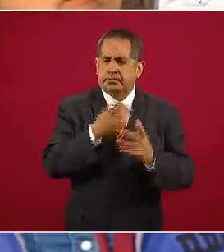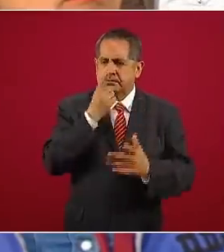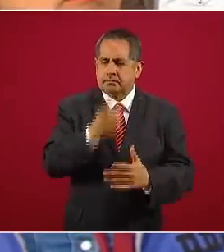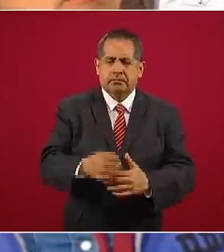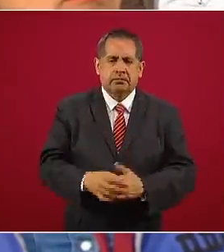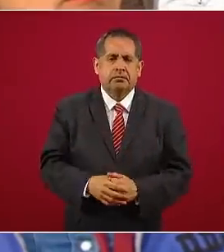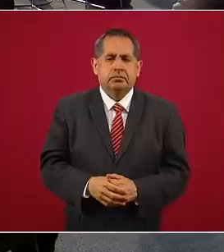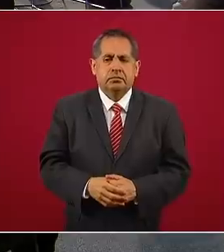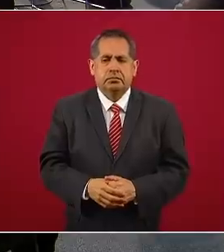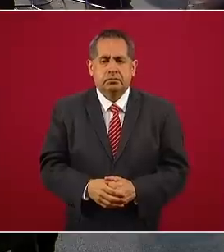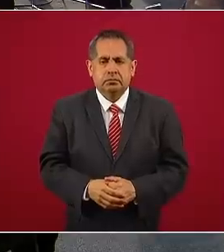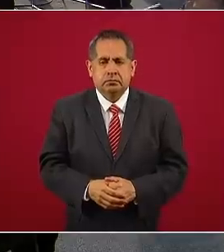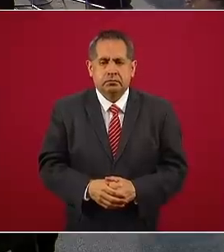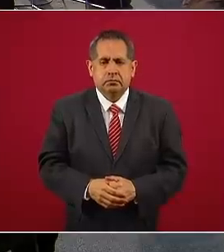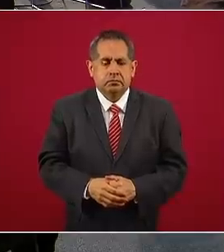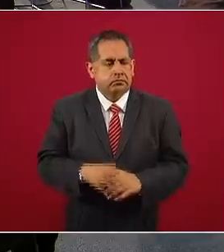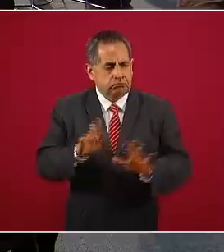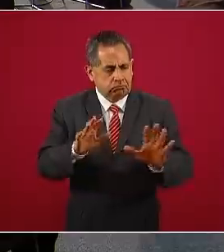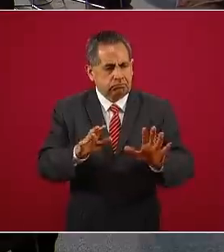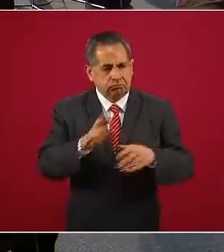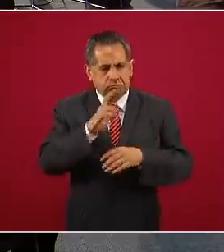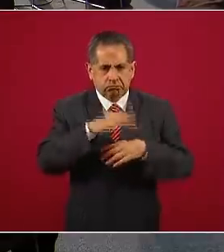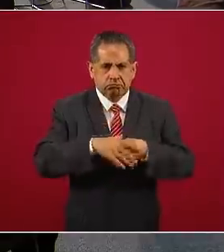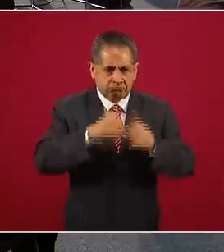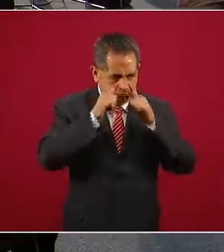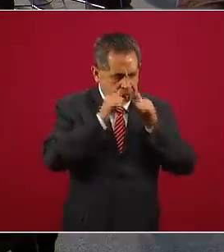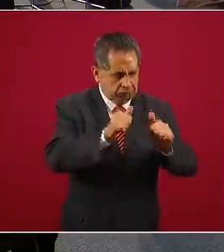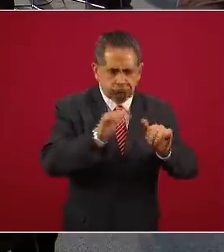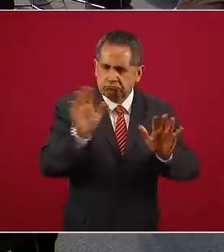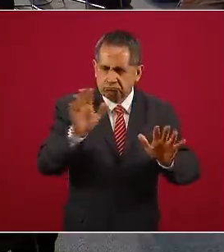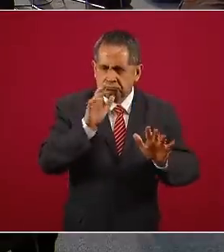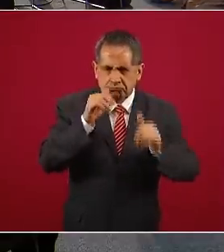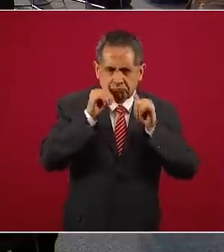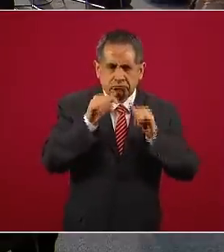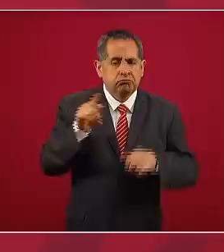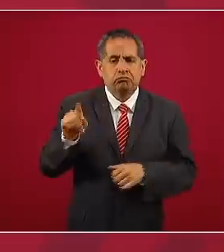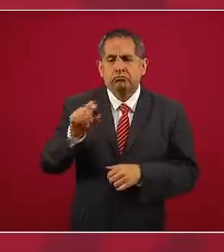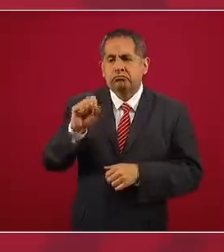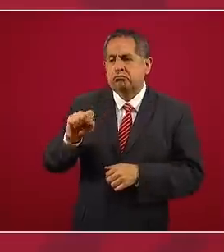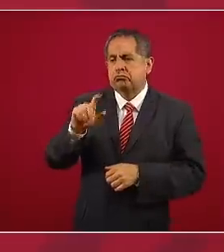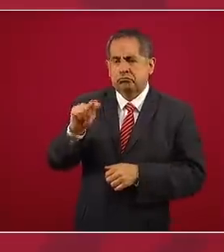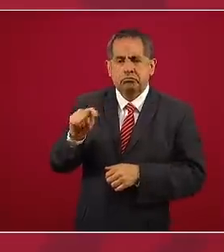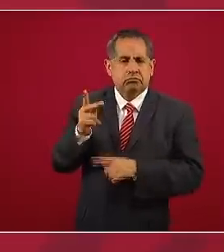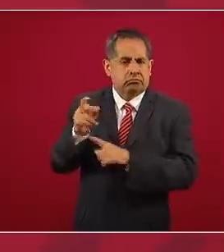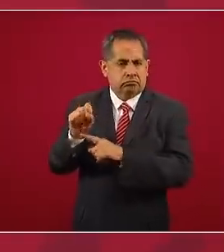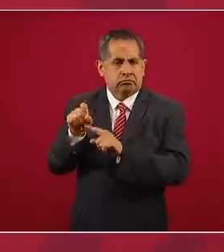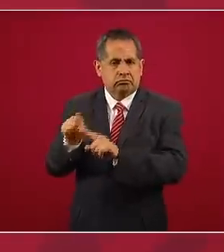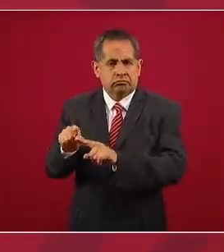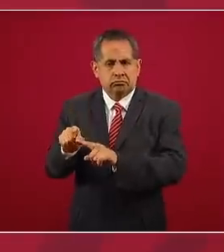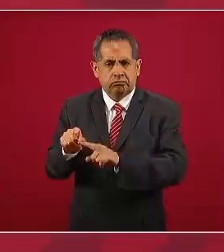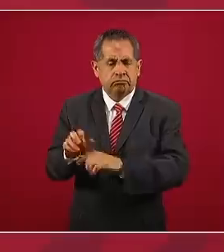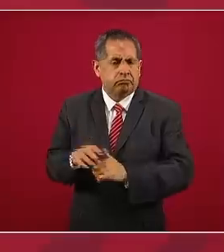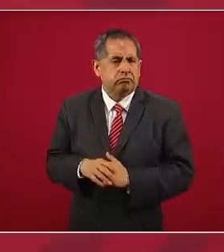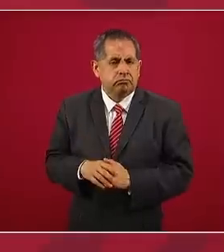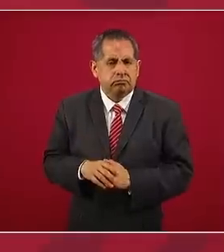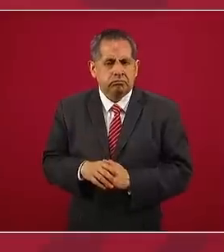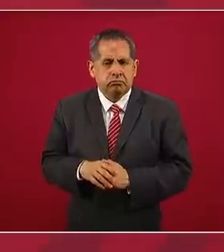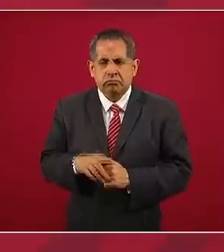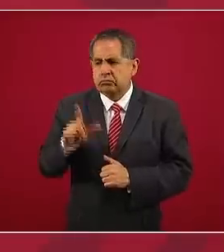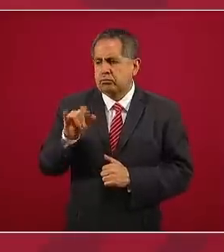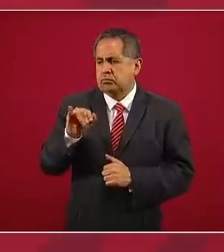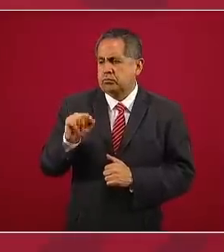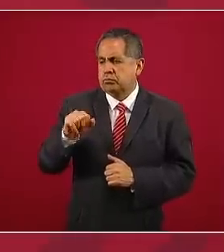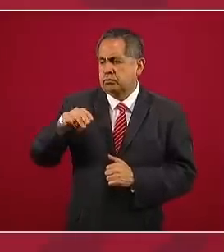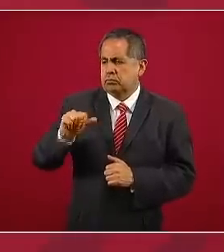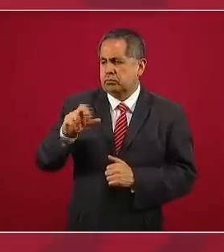presidente bueno que los vamos a atender la secretaria del trabajo luisa